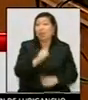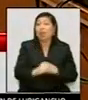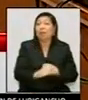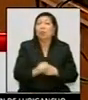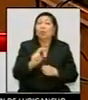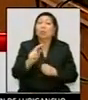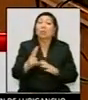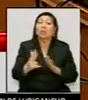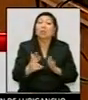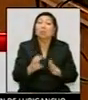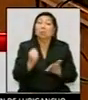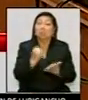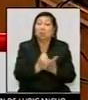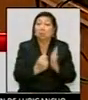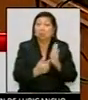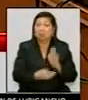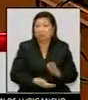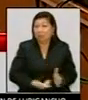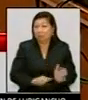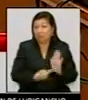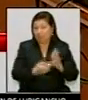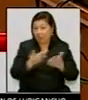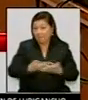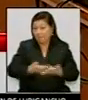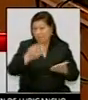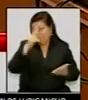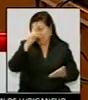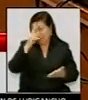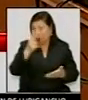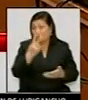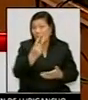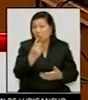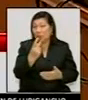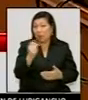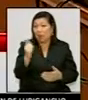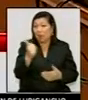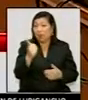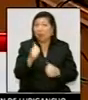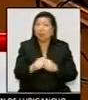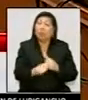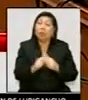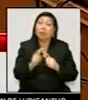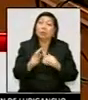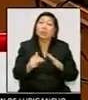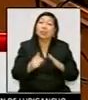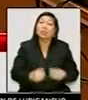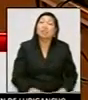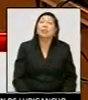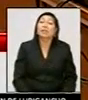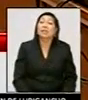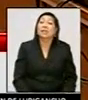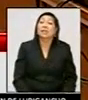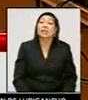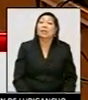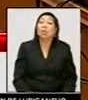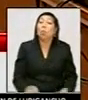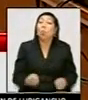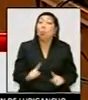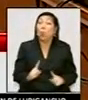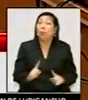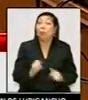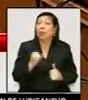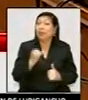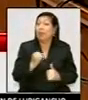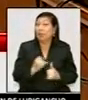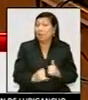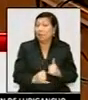2018. Se publicó en el Diario Oficial del Peruano con fecha 21 de abril de 2016, es decir, cuando se habría vencido